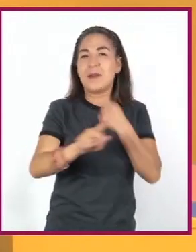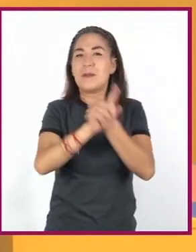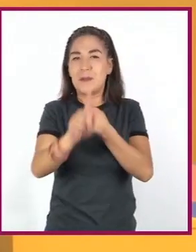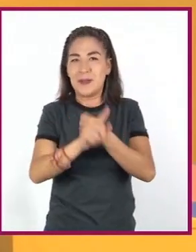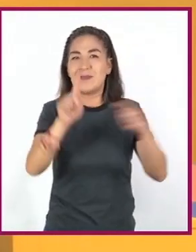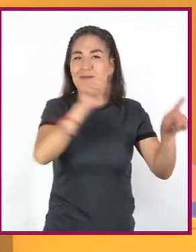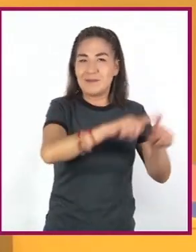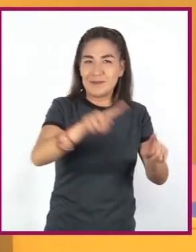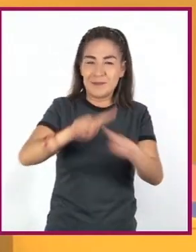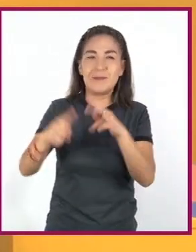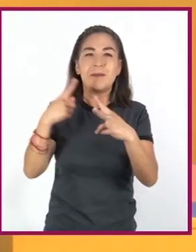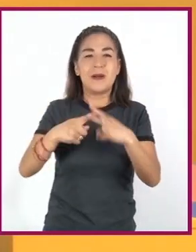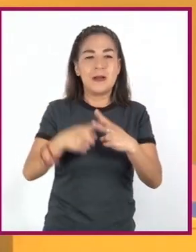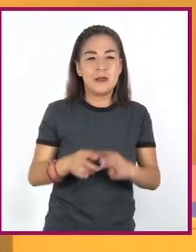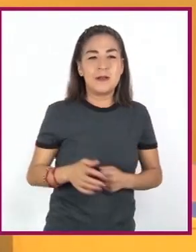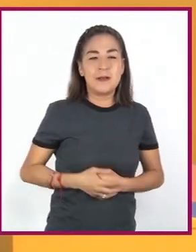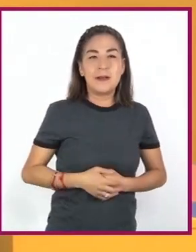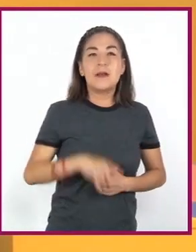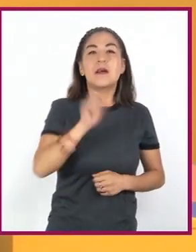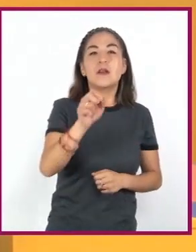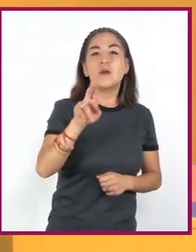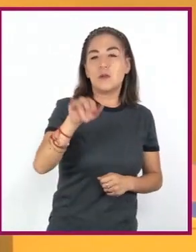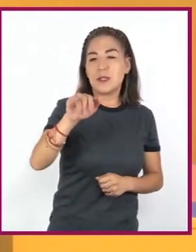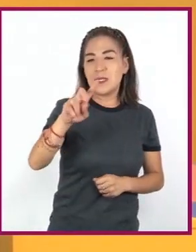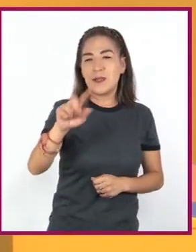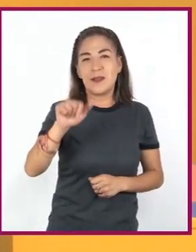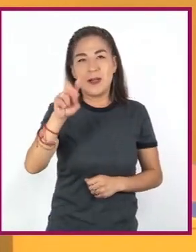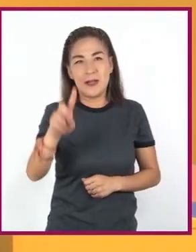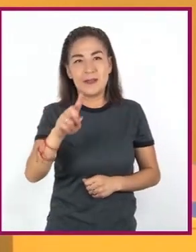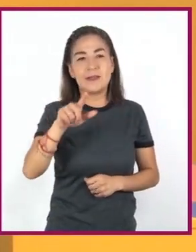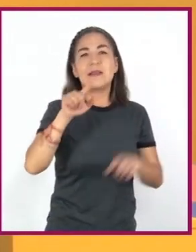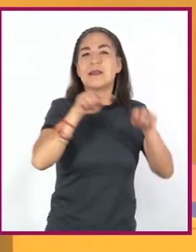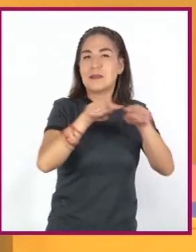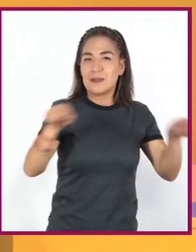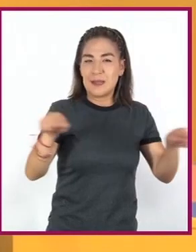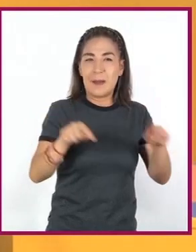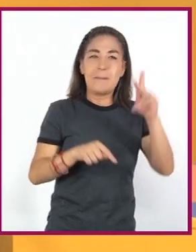el perímetro se utilizan unidades lineales, para el